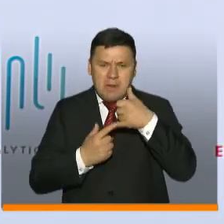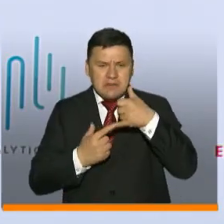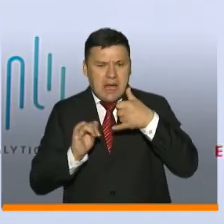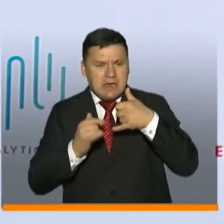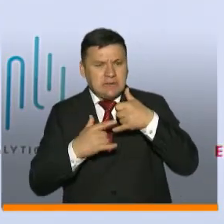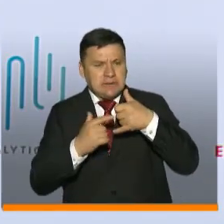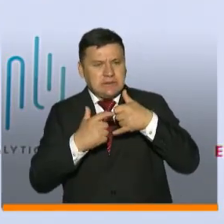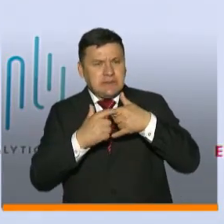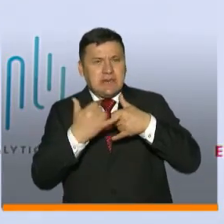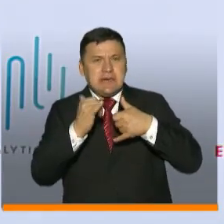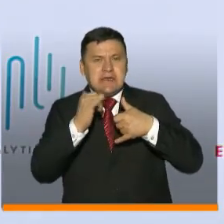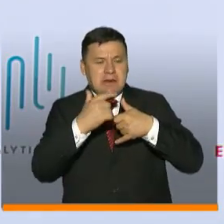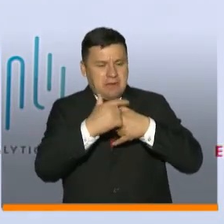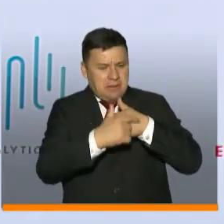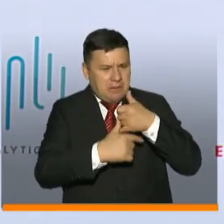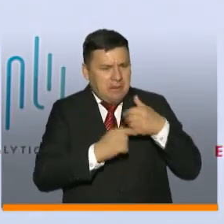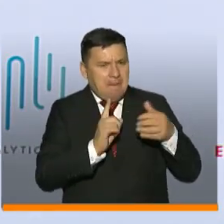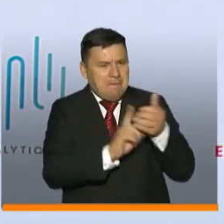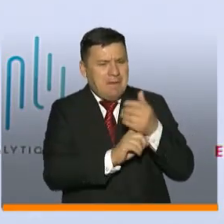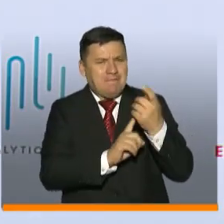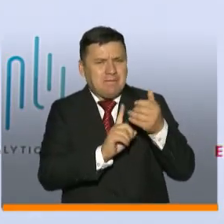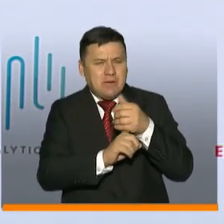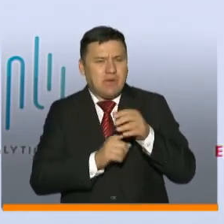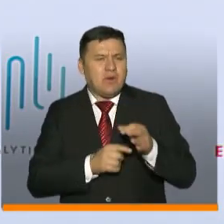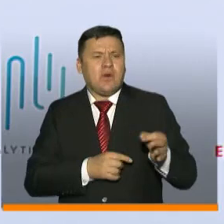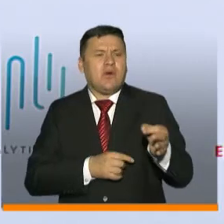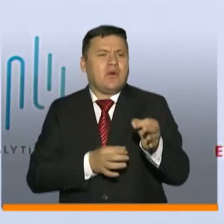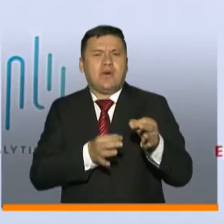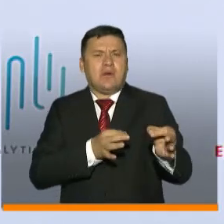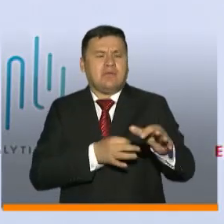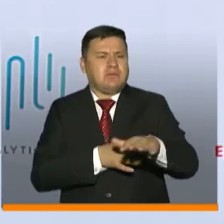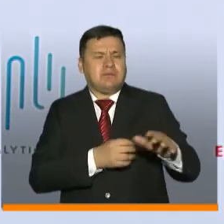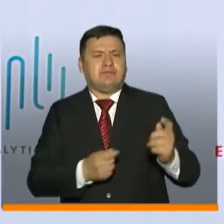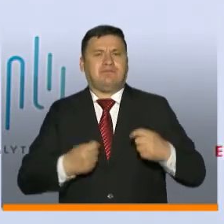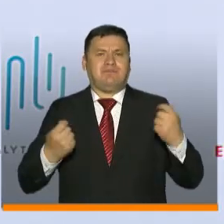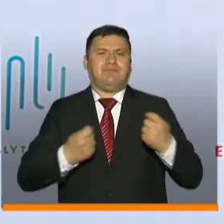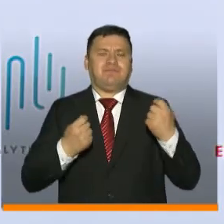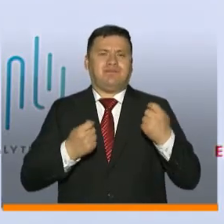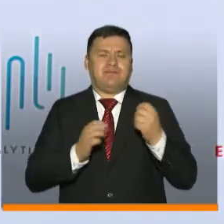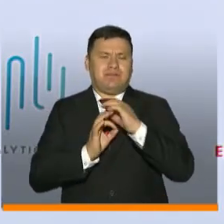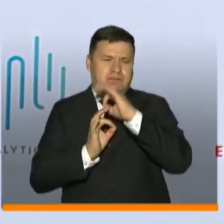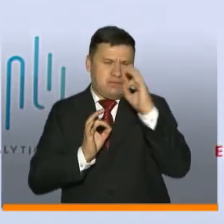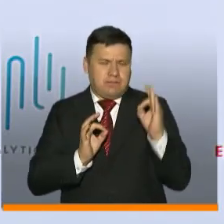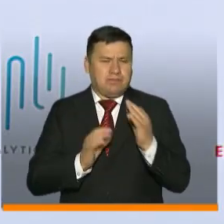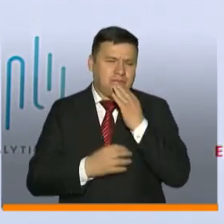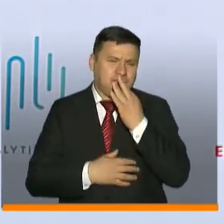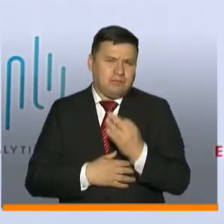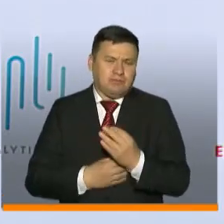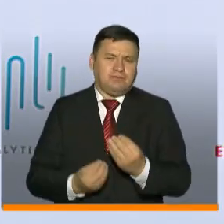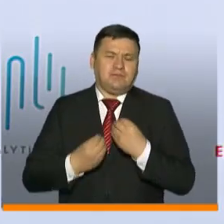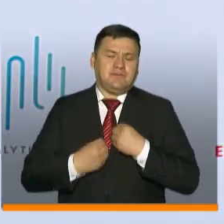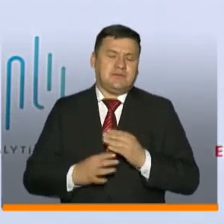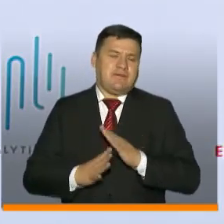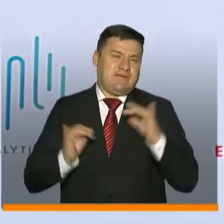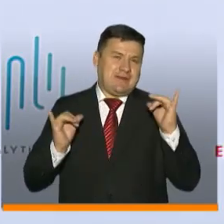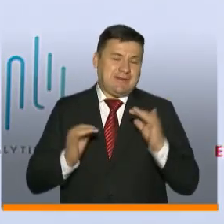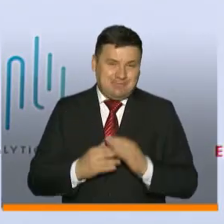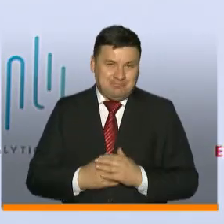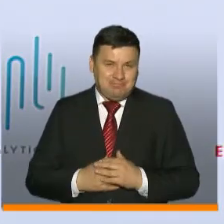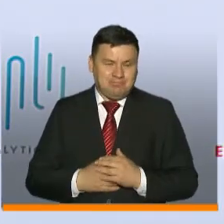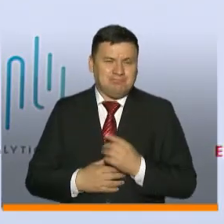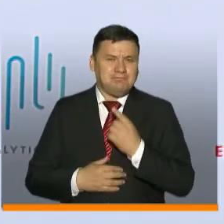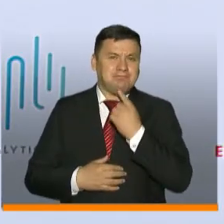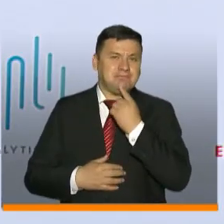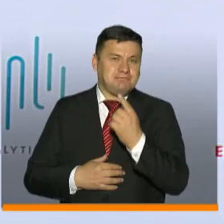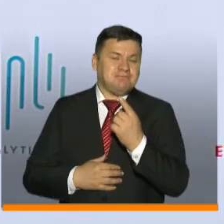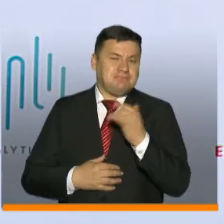y que de alguna manera hemos logrado llegar a ese lugar que era la base de la campaña que era en las regiones, de verdad que nos llena de felicidad. Y como lo he